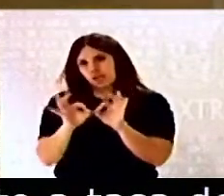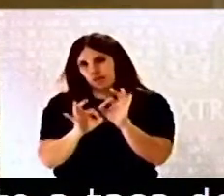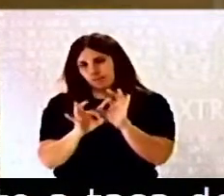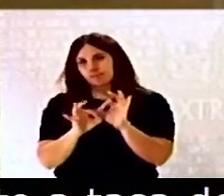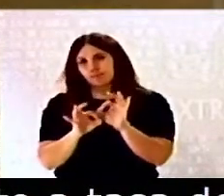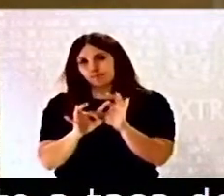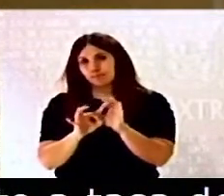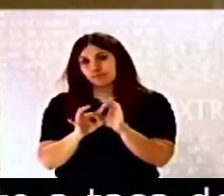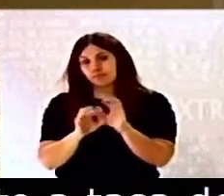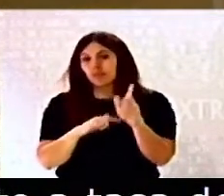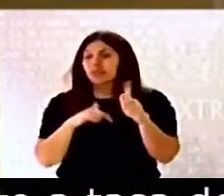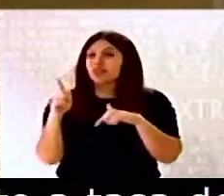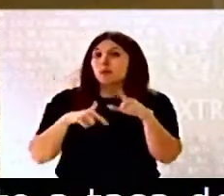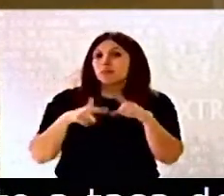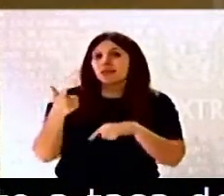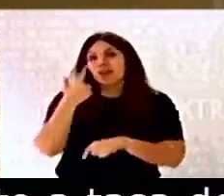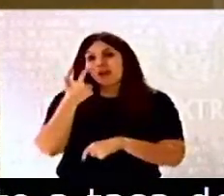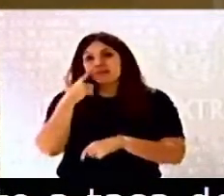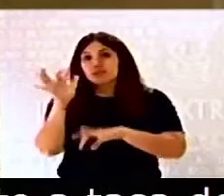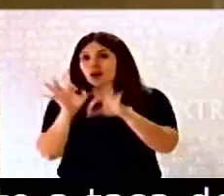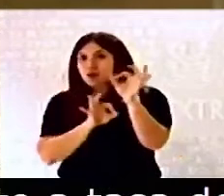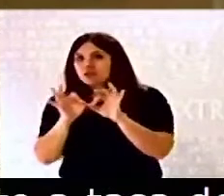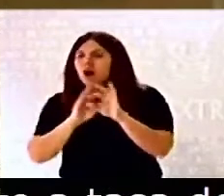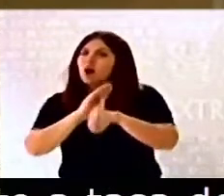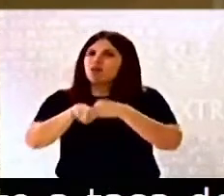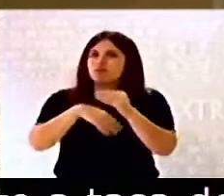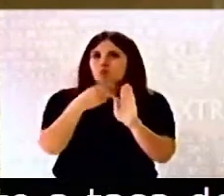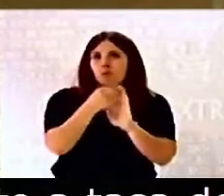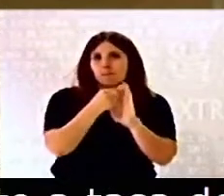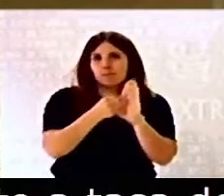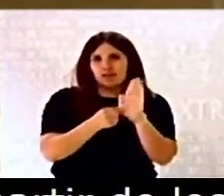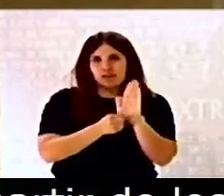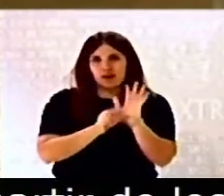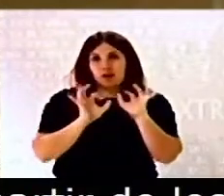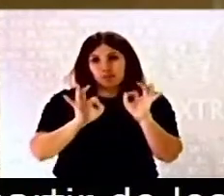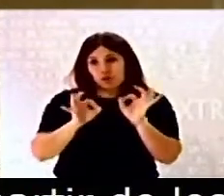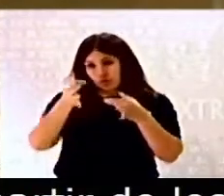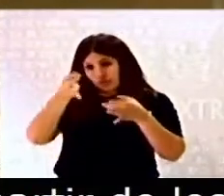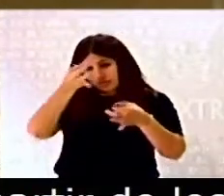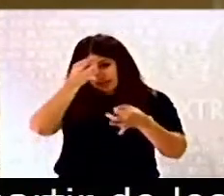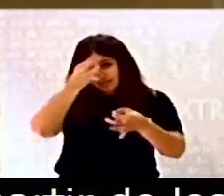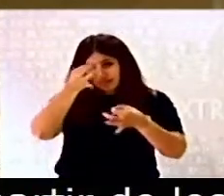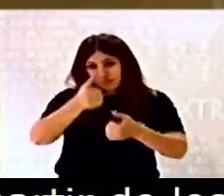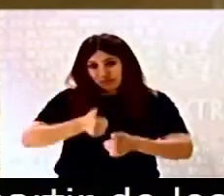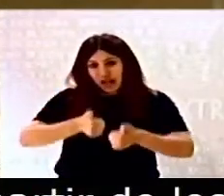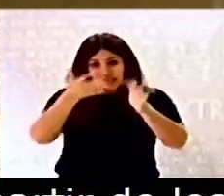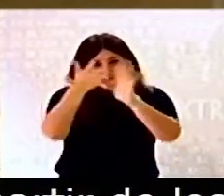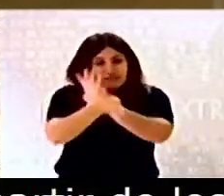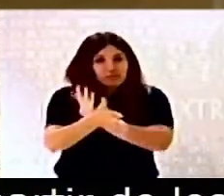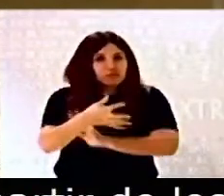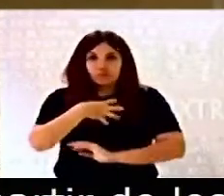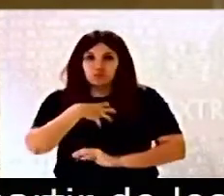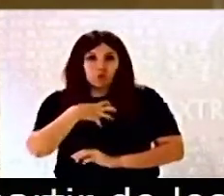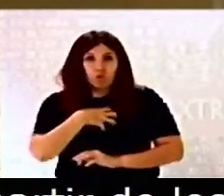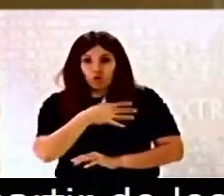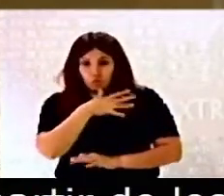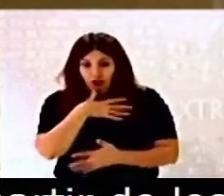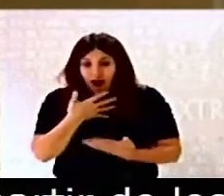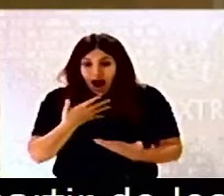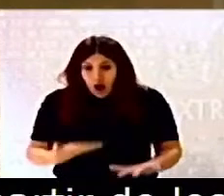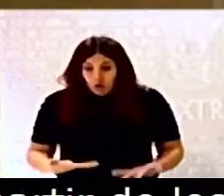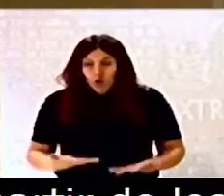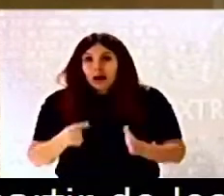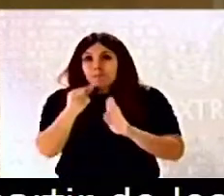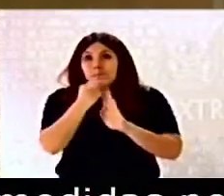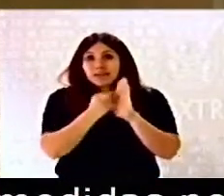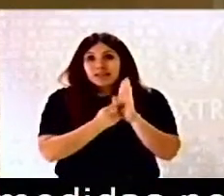de los cuales tendríamos que tomar medidas, y las medidas no puedo ser más concreto, Juan, porque en este momento están dándole vueltas